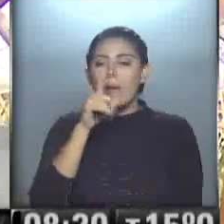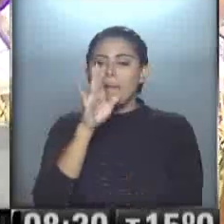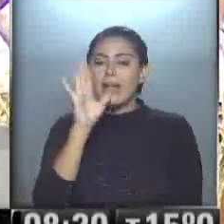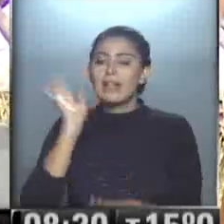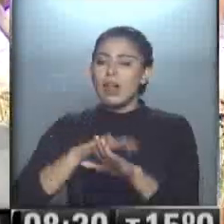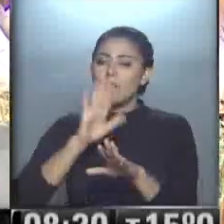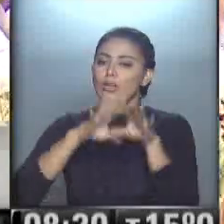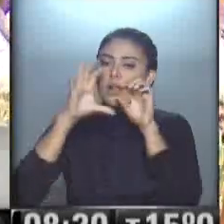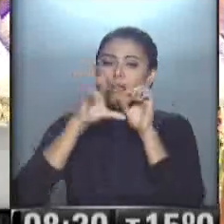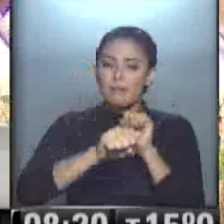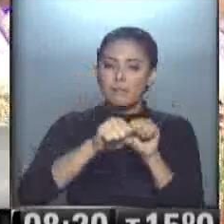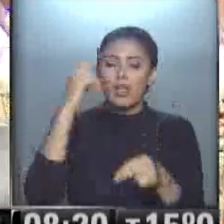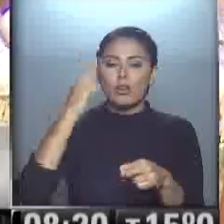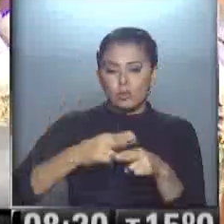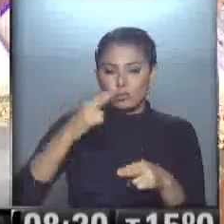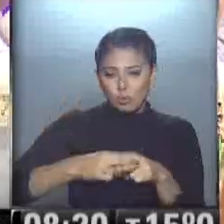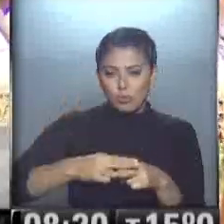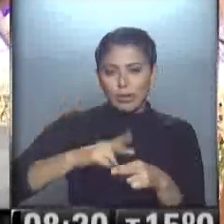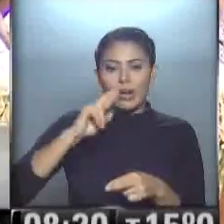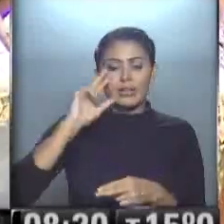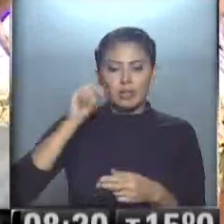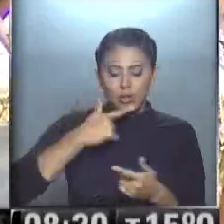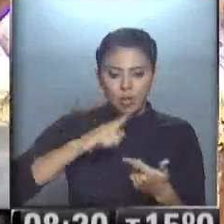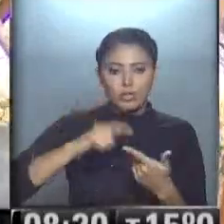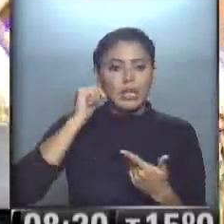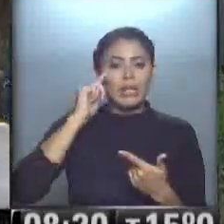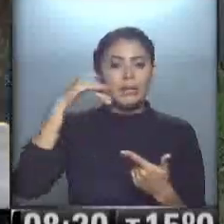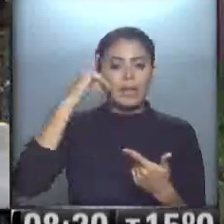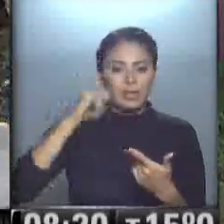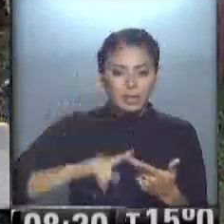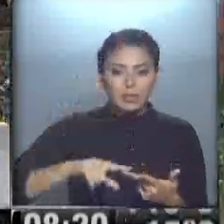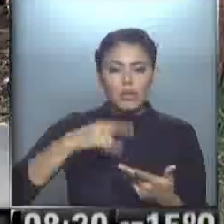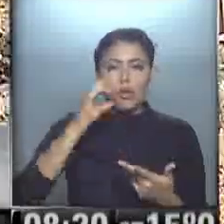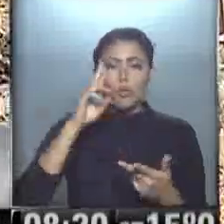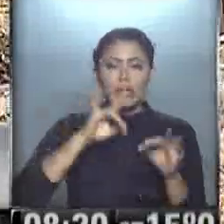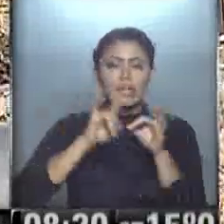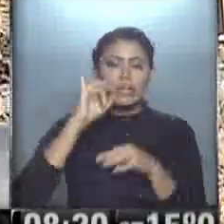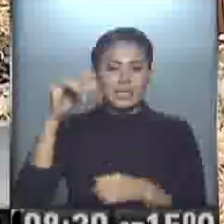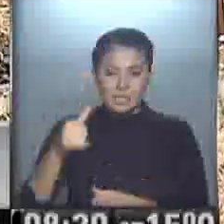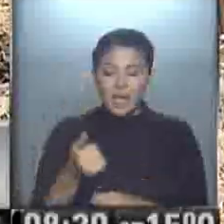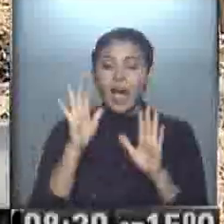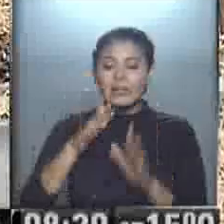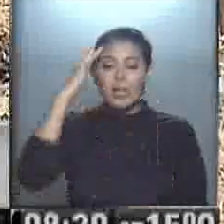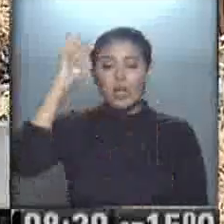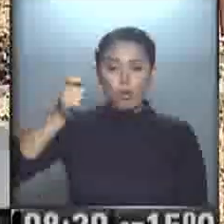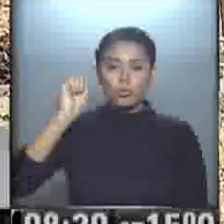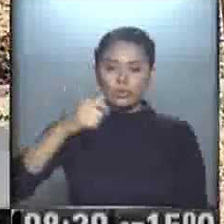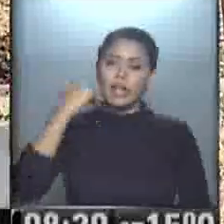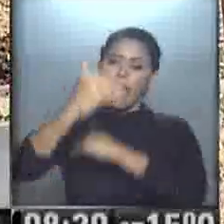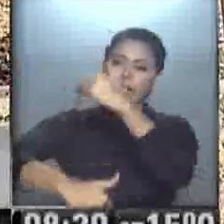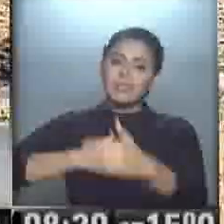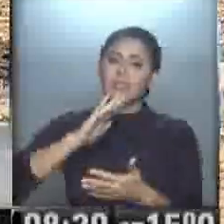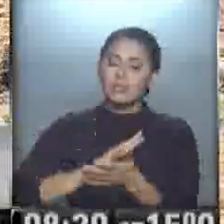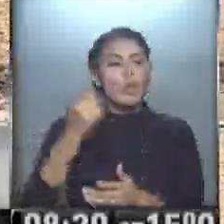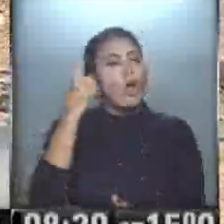usurpación que fueron identificados como Emmanuel Ríos Roberto Jiménez y Marcelo Urquiza de esta manera la justicia avanza sobre la